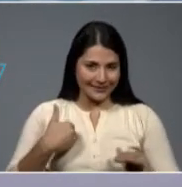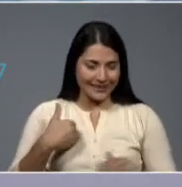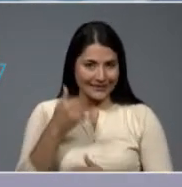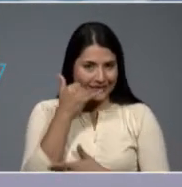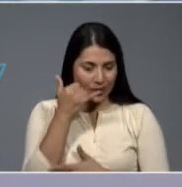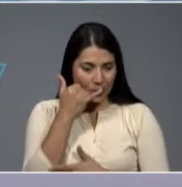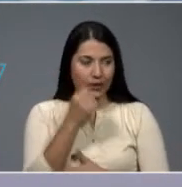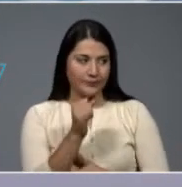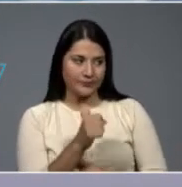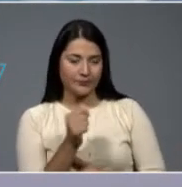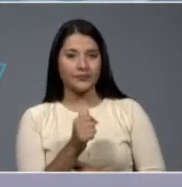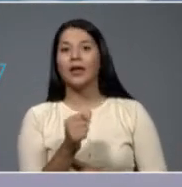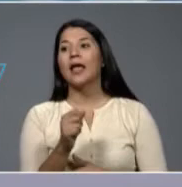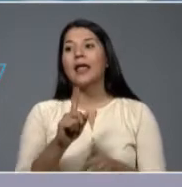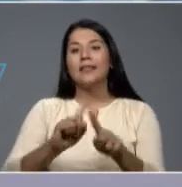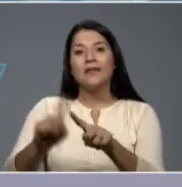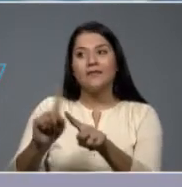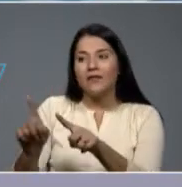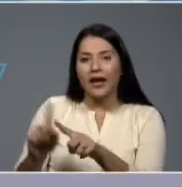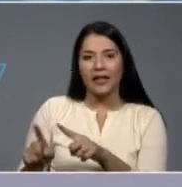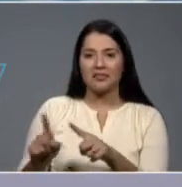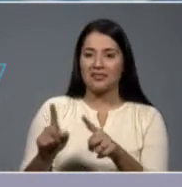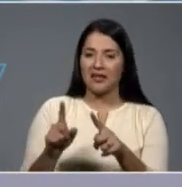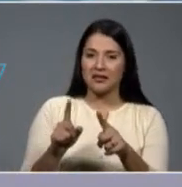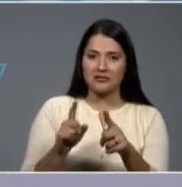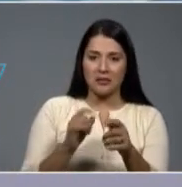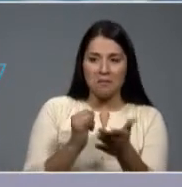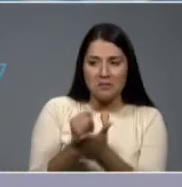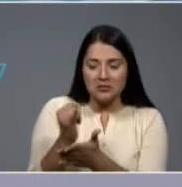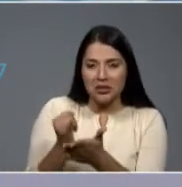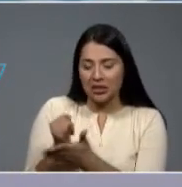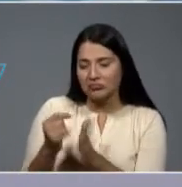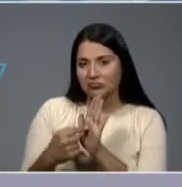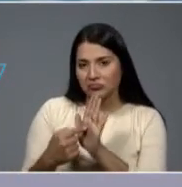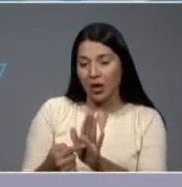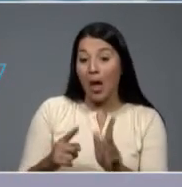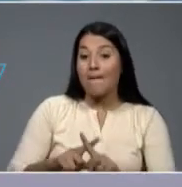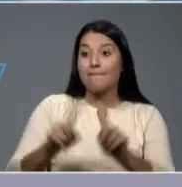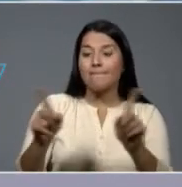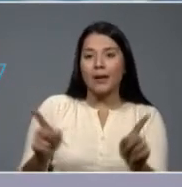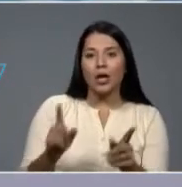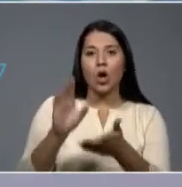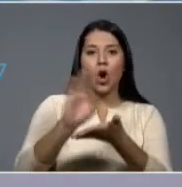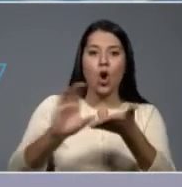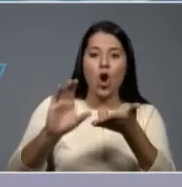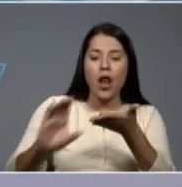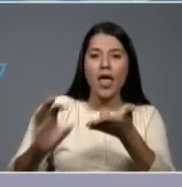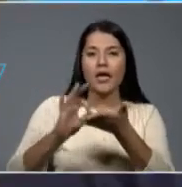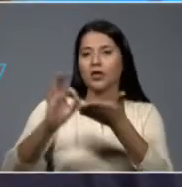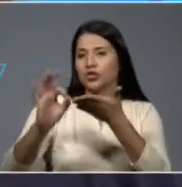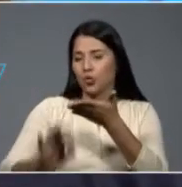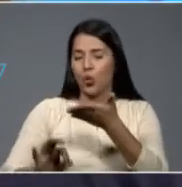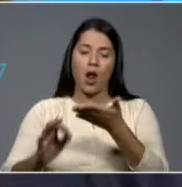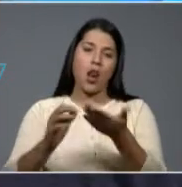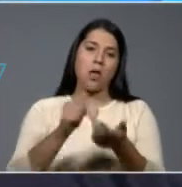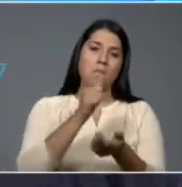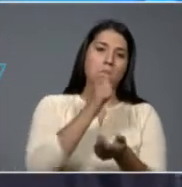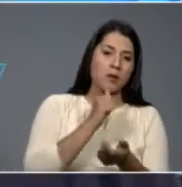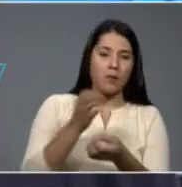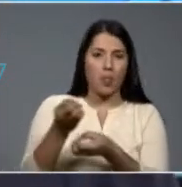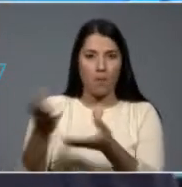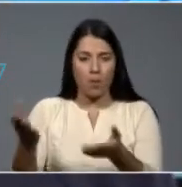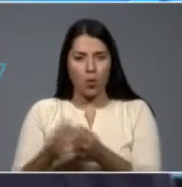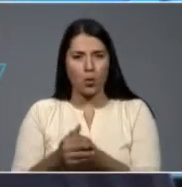visto, diferentes estudios, estadísticas. Sin embargo, los diferentes colegios y escuelas, dependiendo si es privado o público, hay